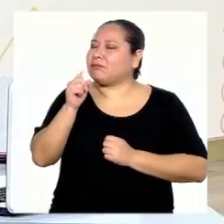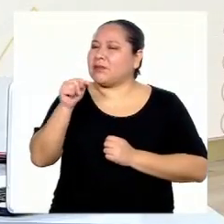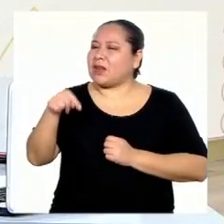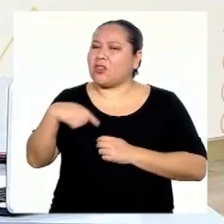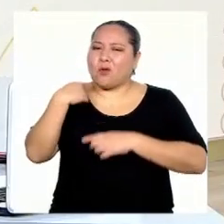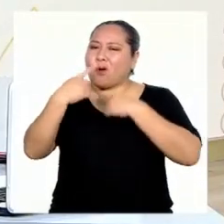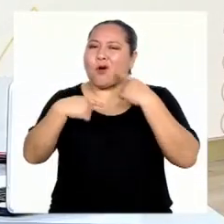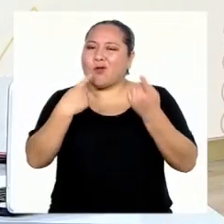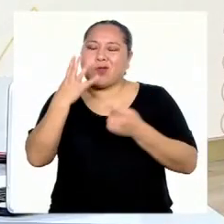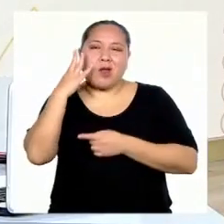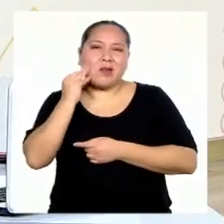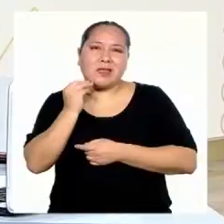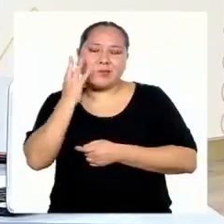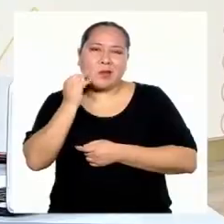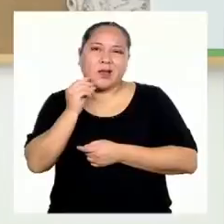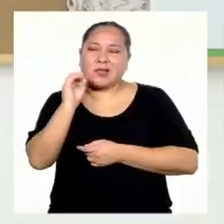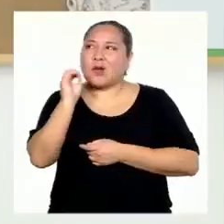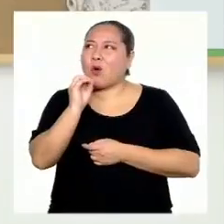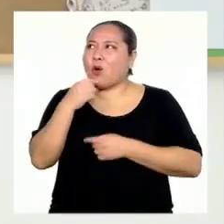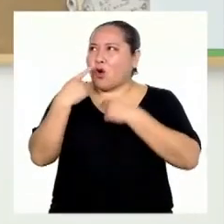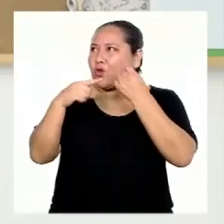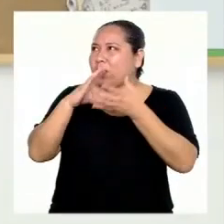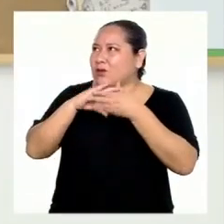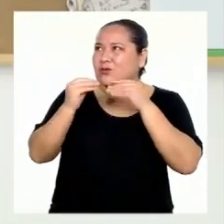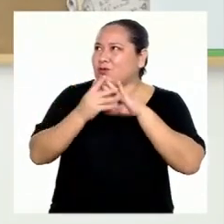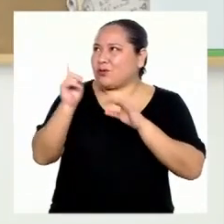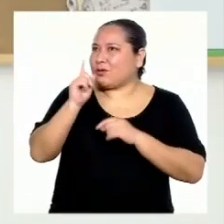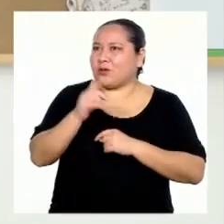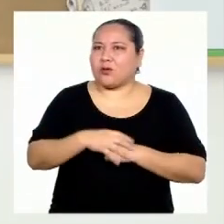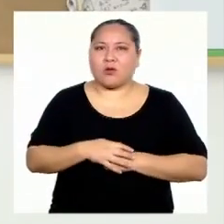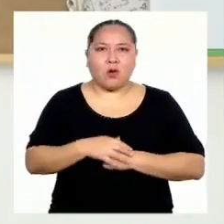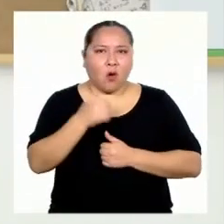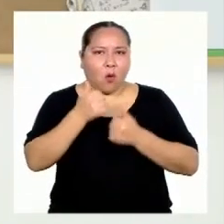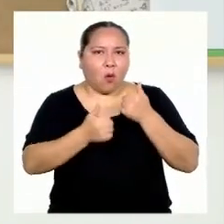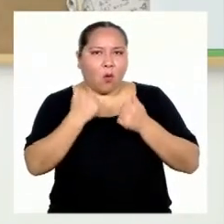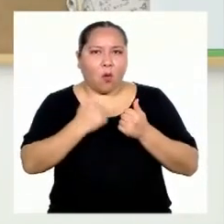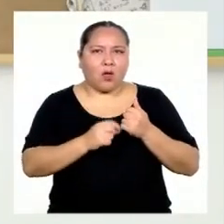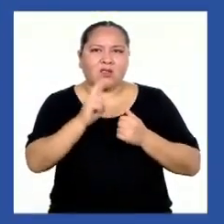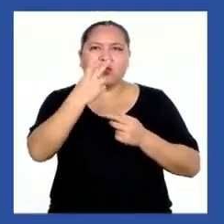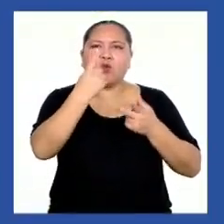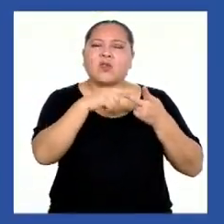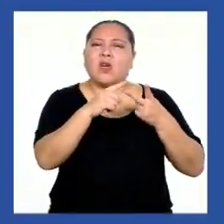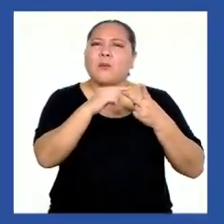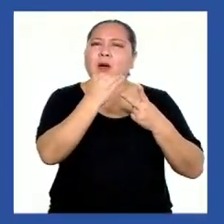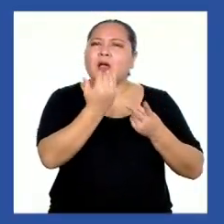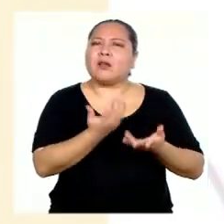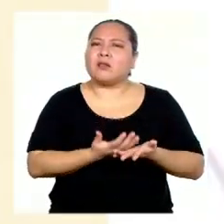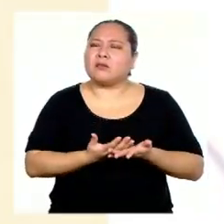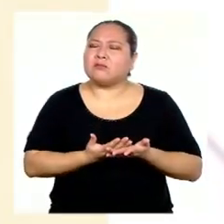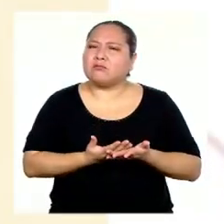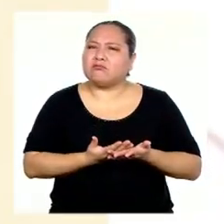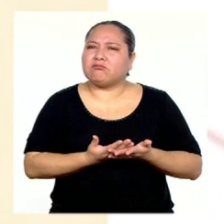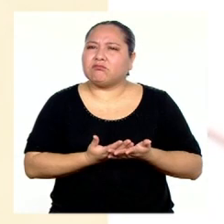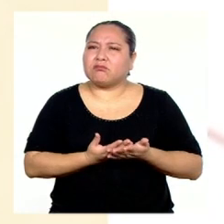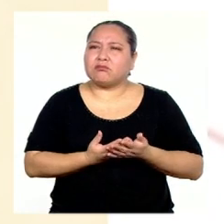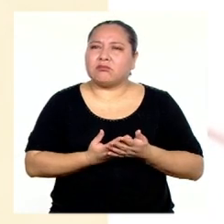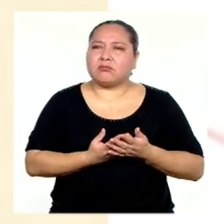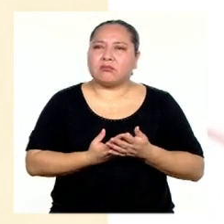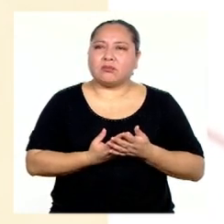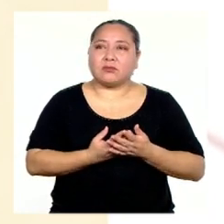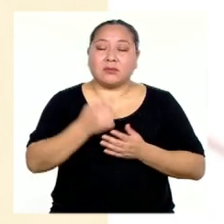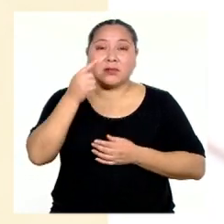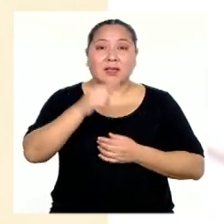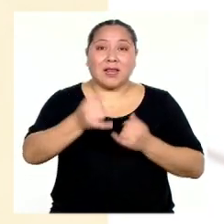a contar una experiencia o una historia. Entonces, ¿cuál será nuestro segundo paso? Un esbozo de